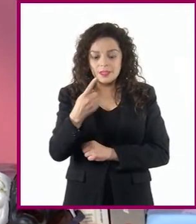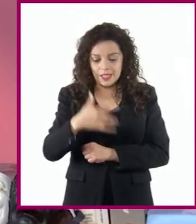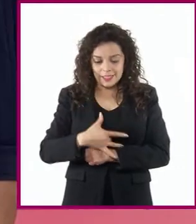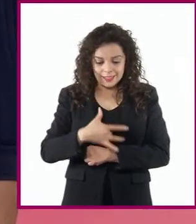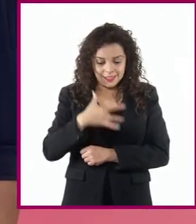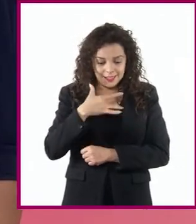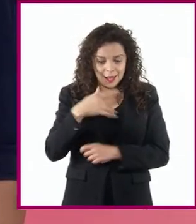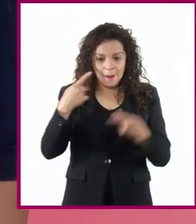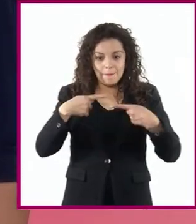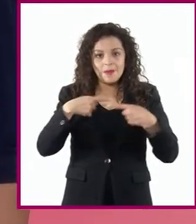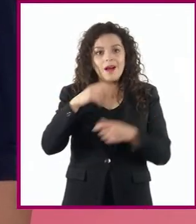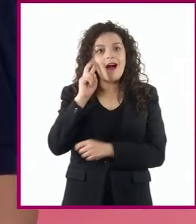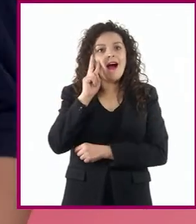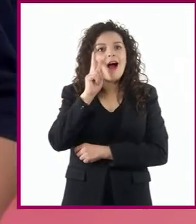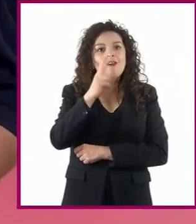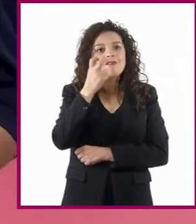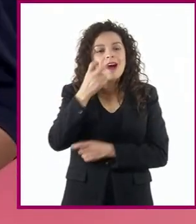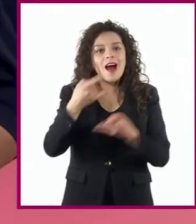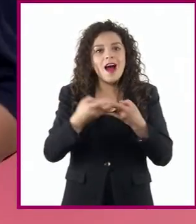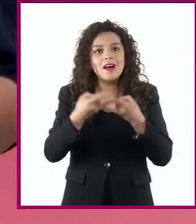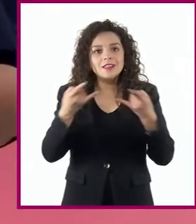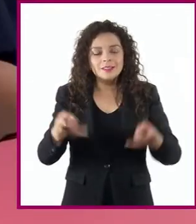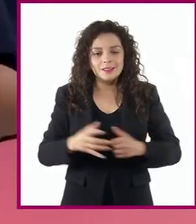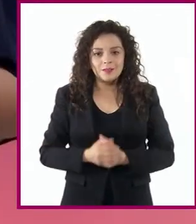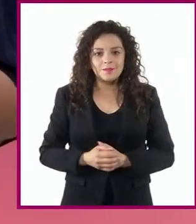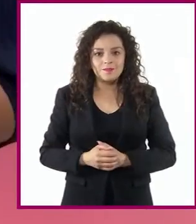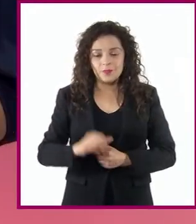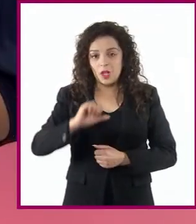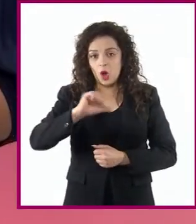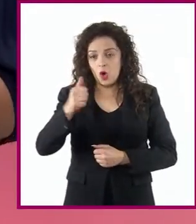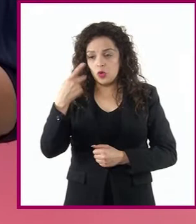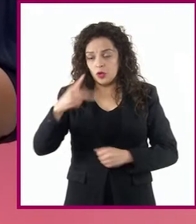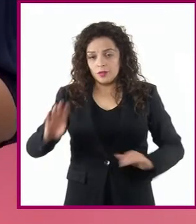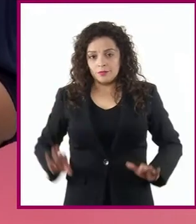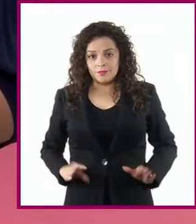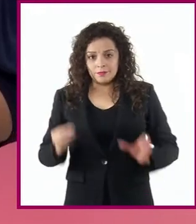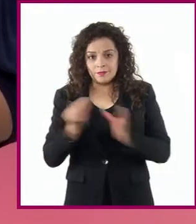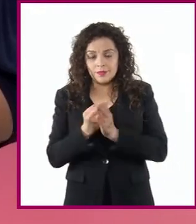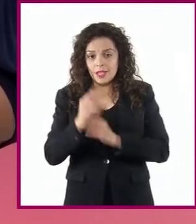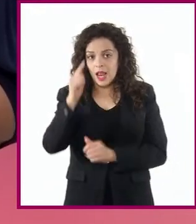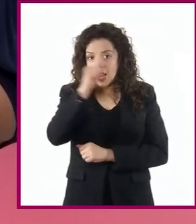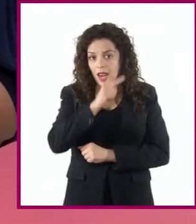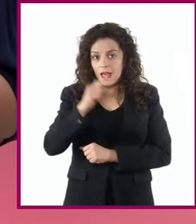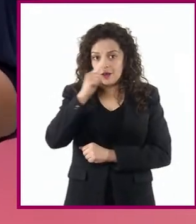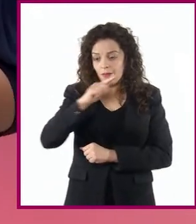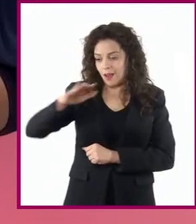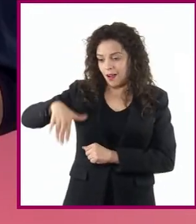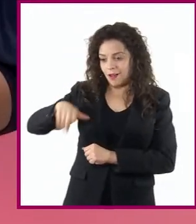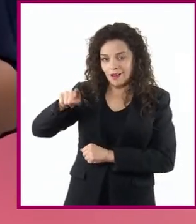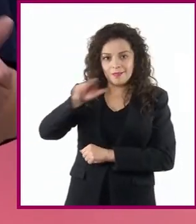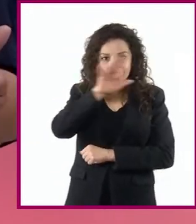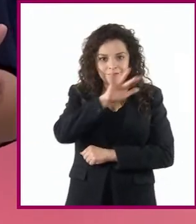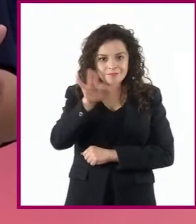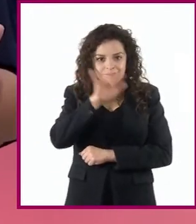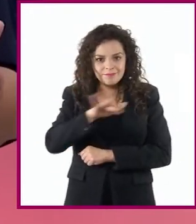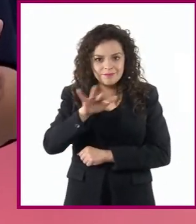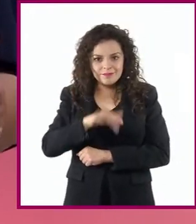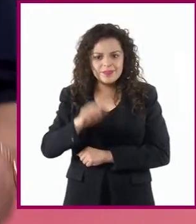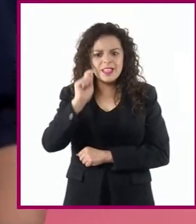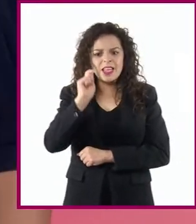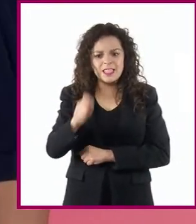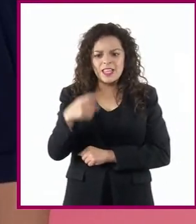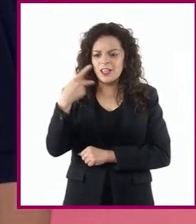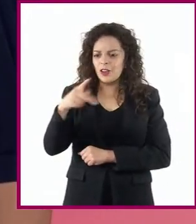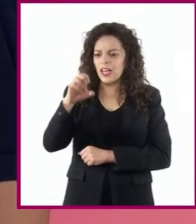público. Otro elemento del lenguaje que podemos observar en el fragmento anterior es el contraste de